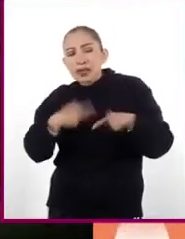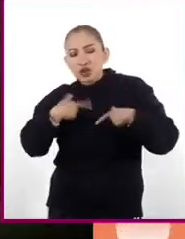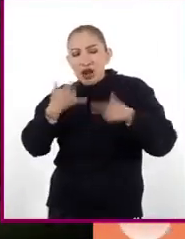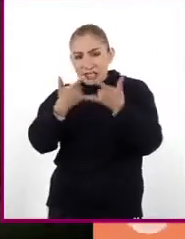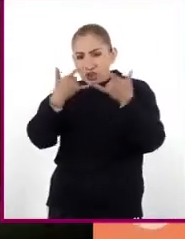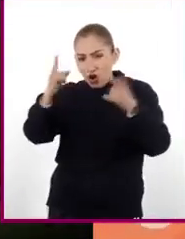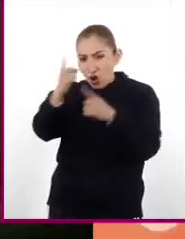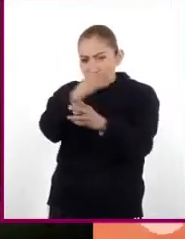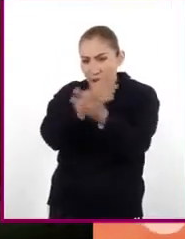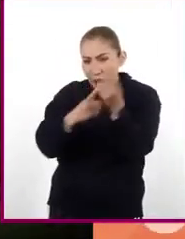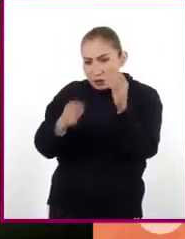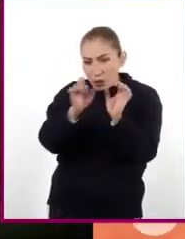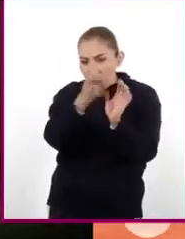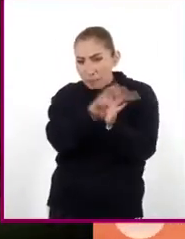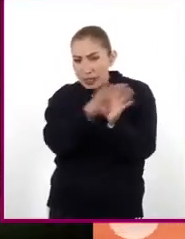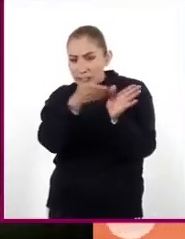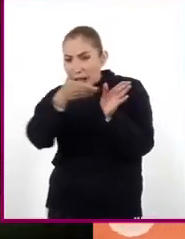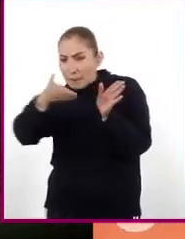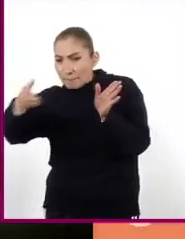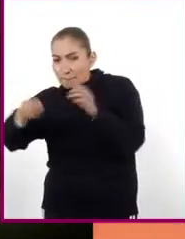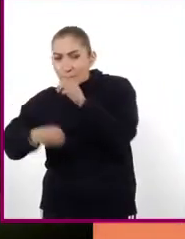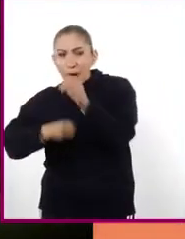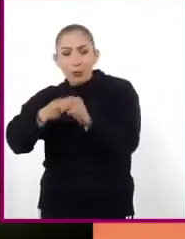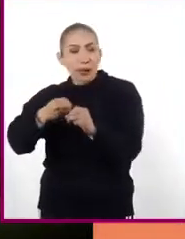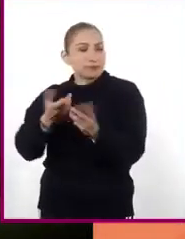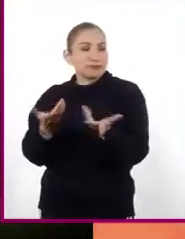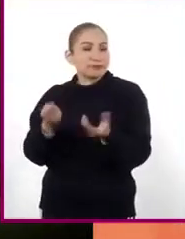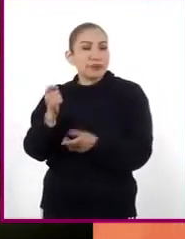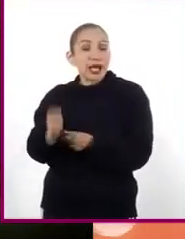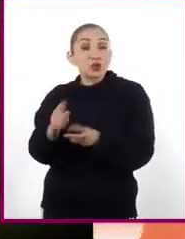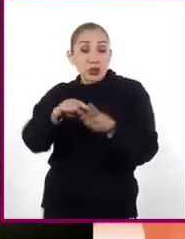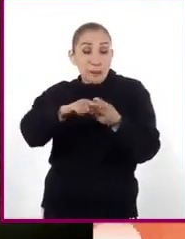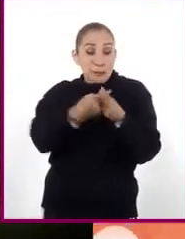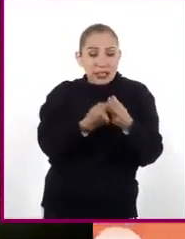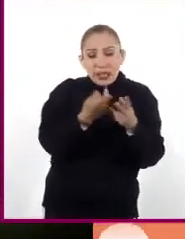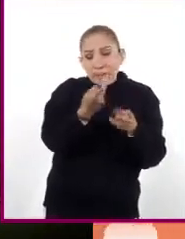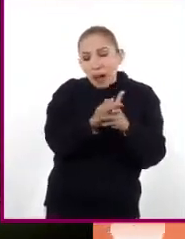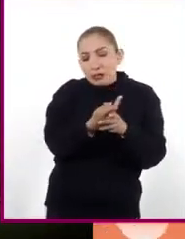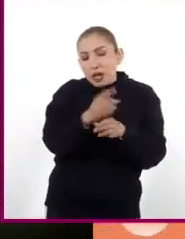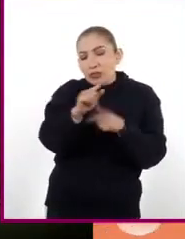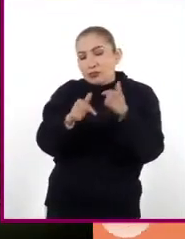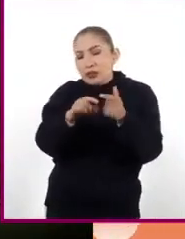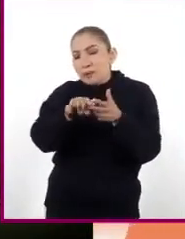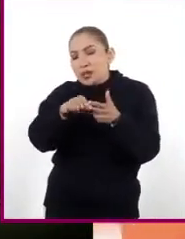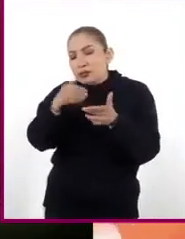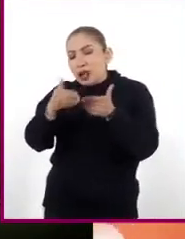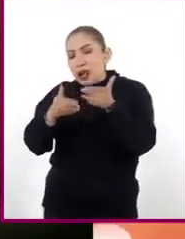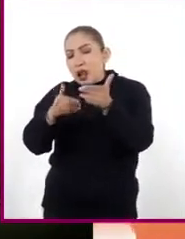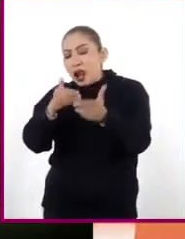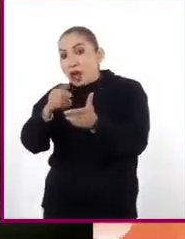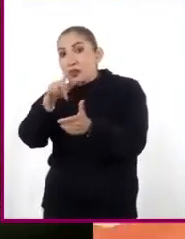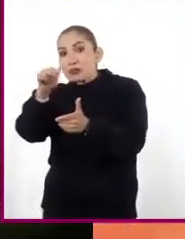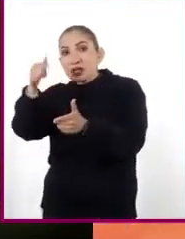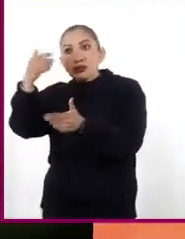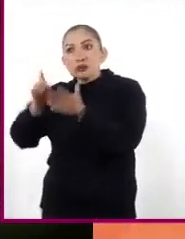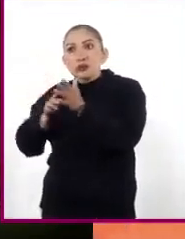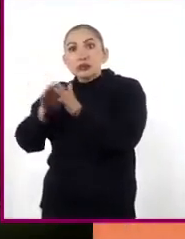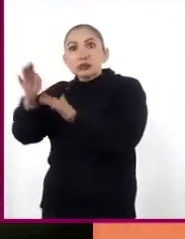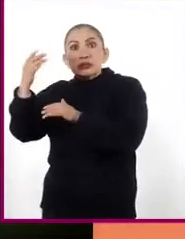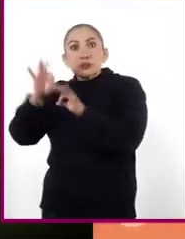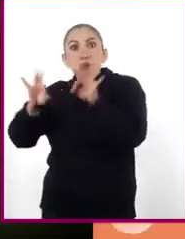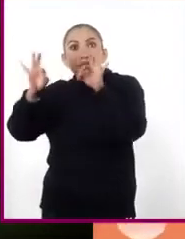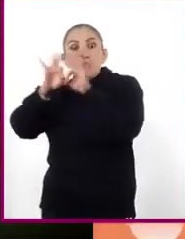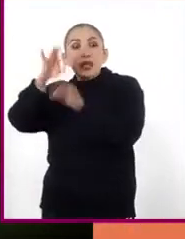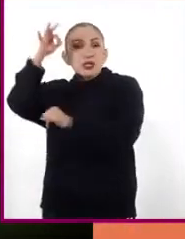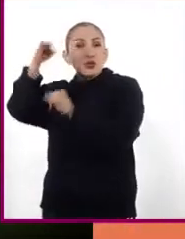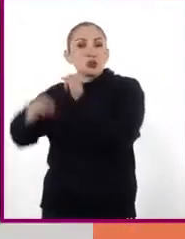personajes en los distintos momentos de la estructura de la obra, es decir, al inicio, durante el desarrollo, en el clímax y al llegar